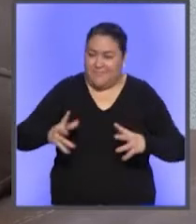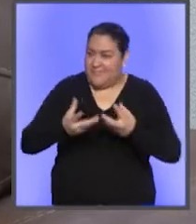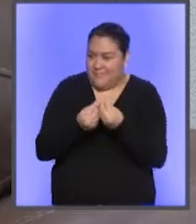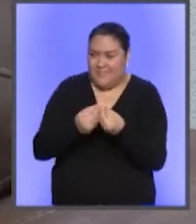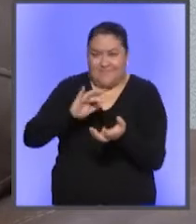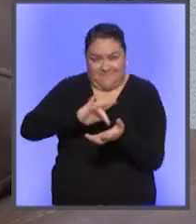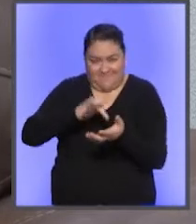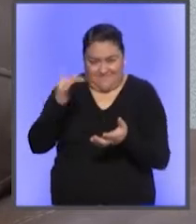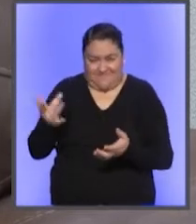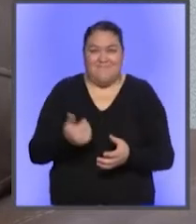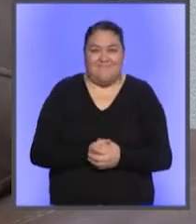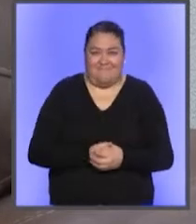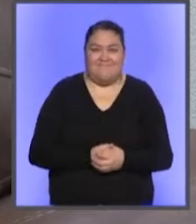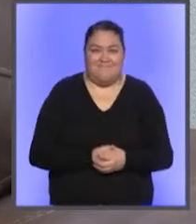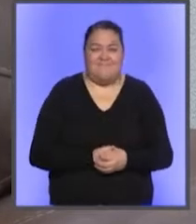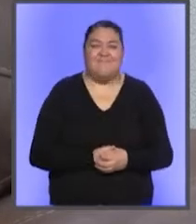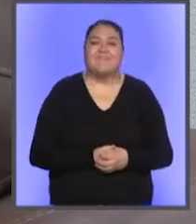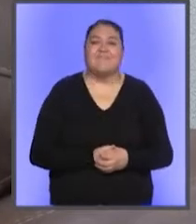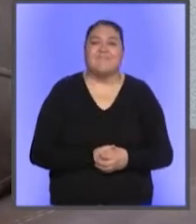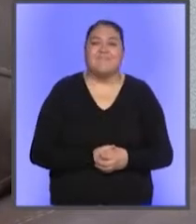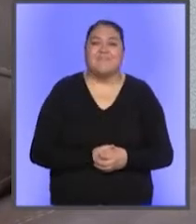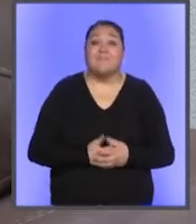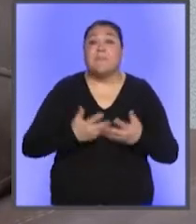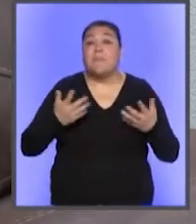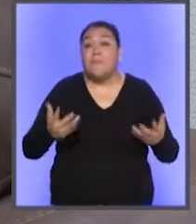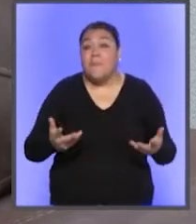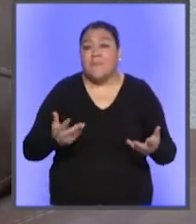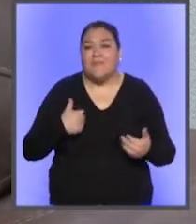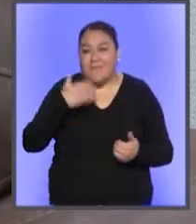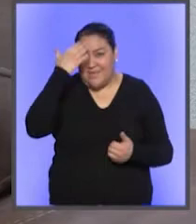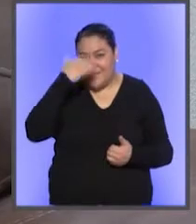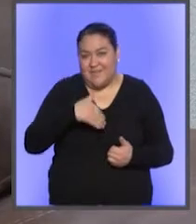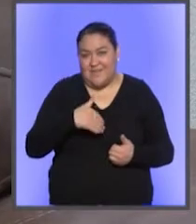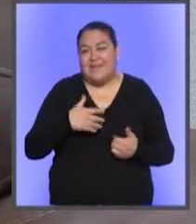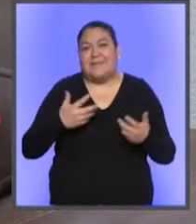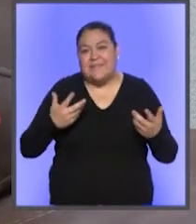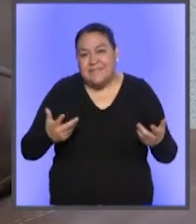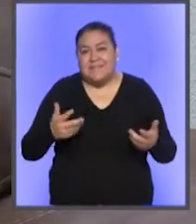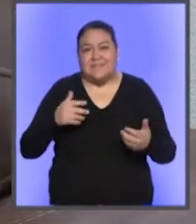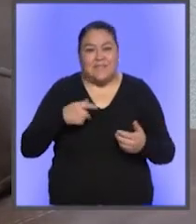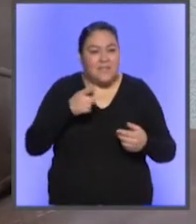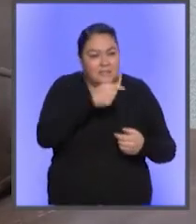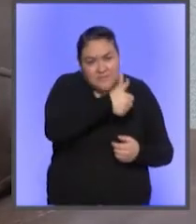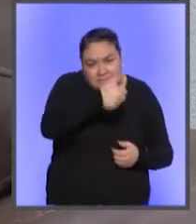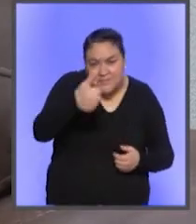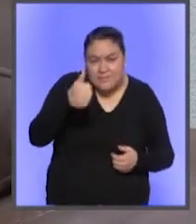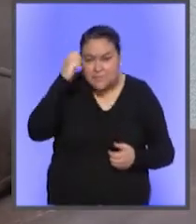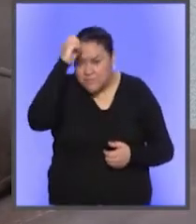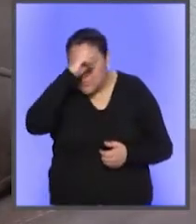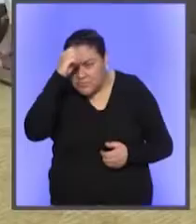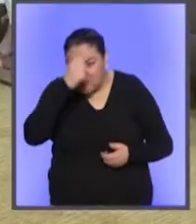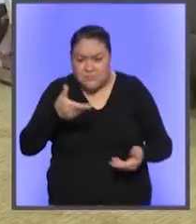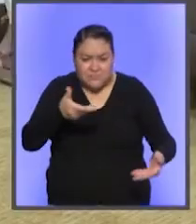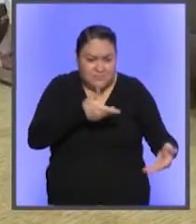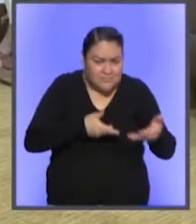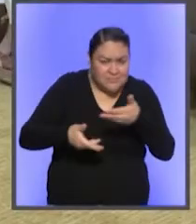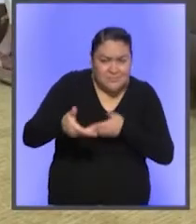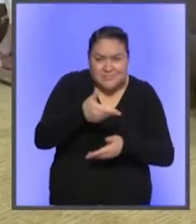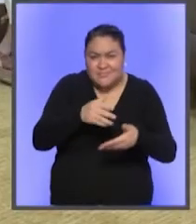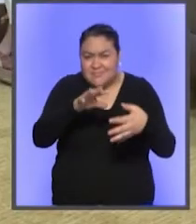con nosotros y nosotras en este programa y bueno es así con estas reflexiones